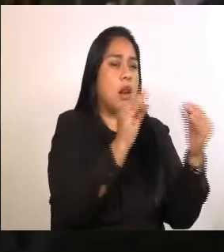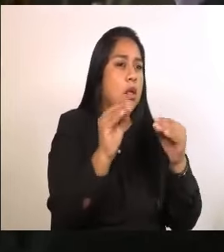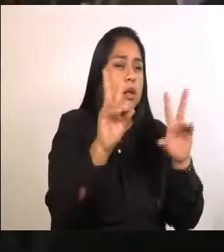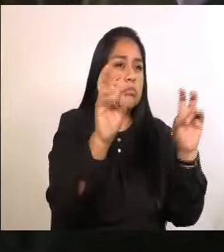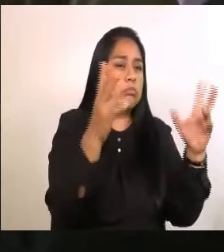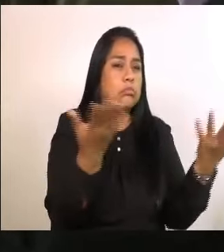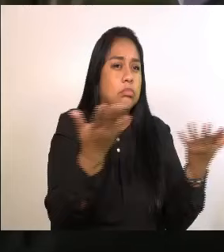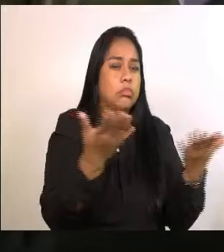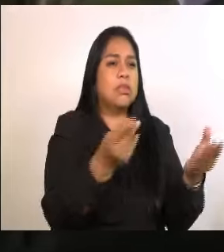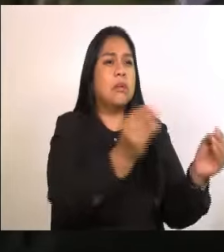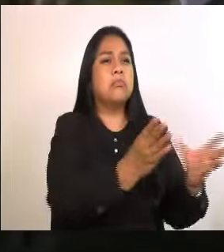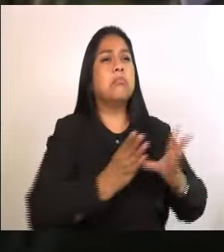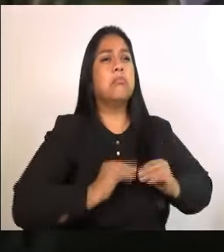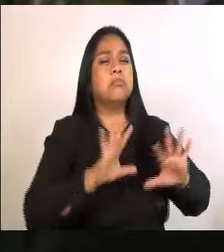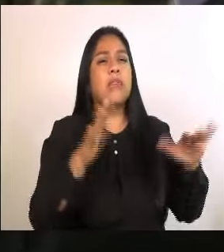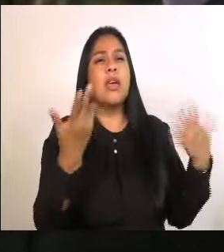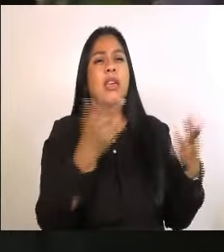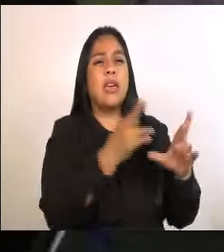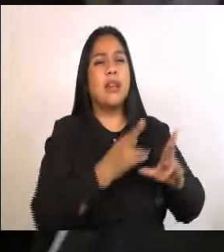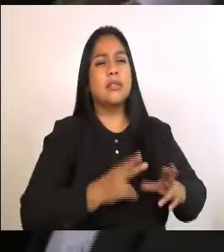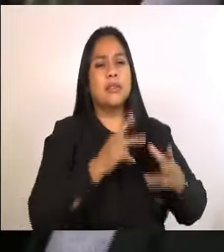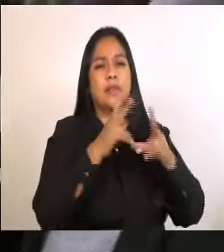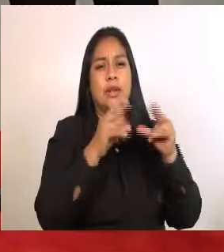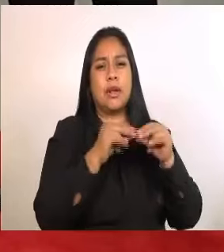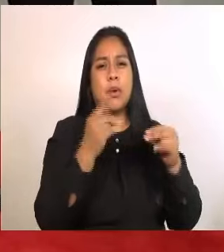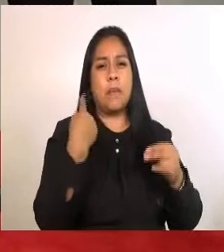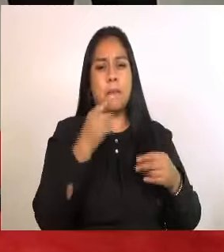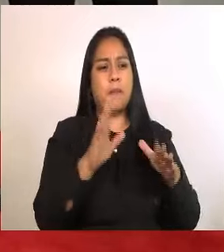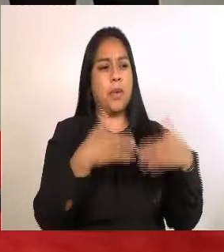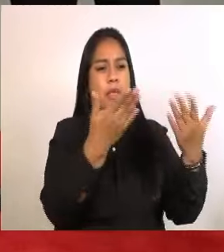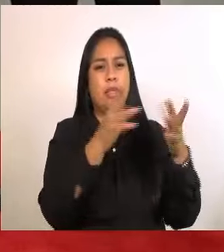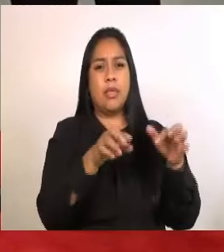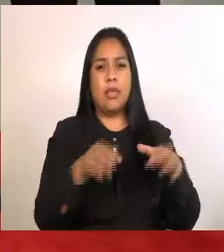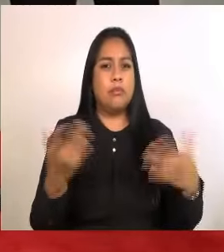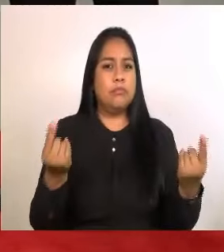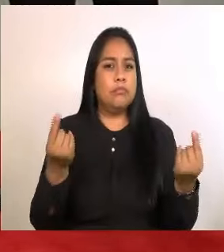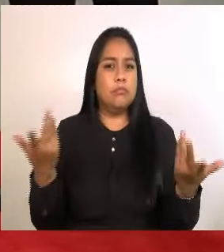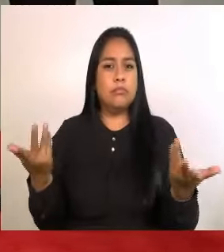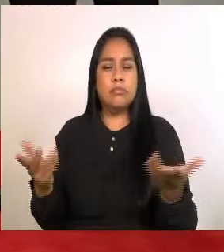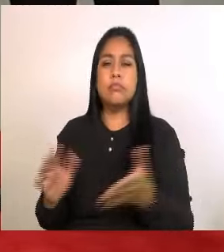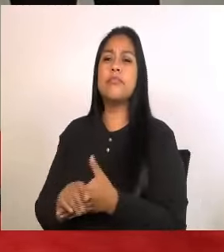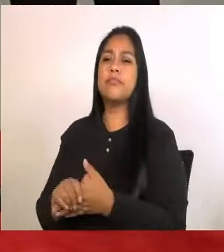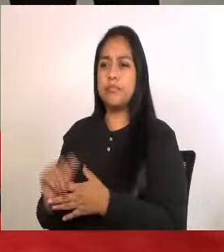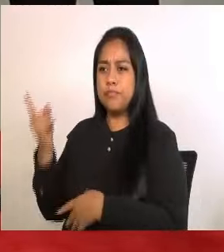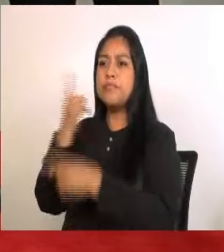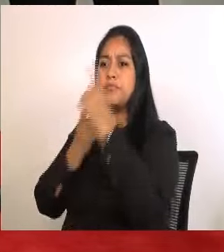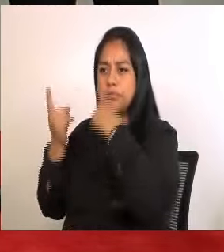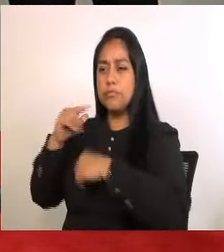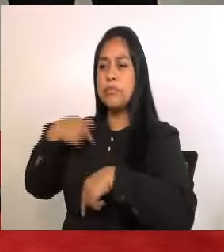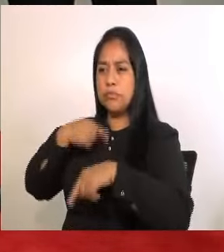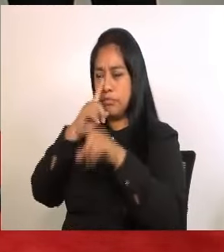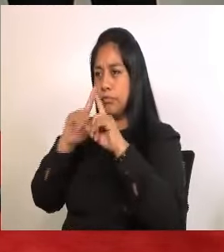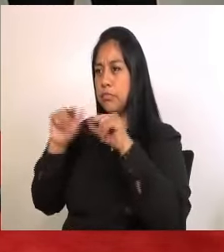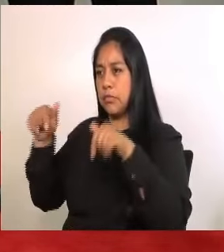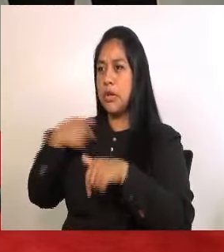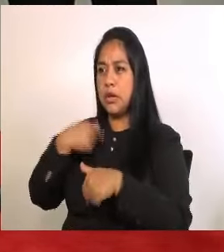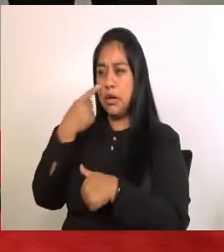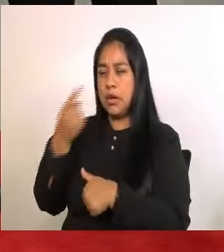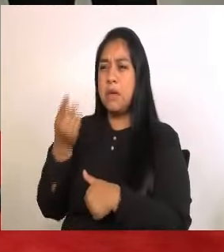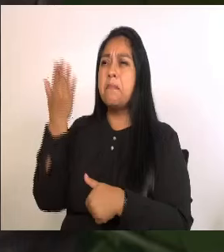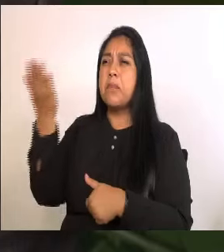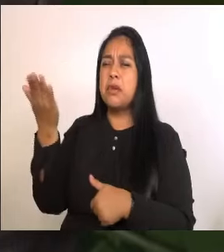consistió y qué gana Nicaragua con hacerlo? Gracias. En el caso de la pregunta que me dirigieron a mí, ¿qué vamos a